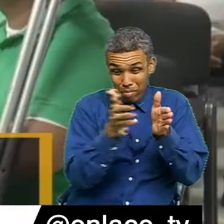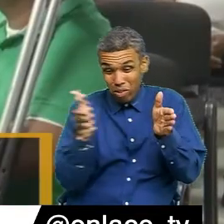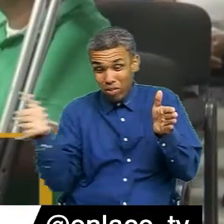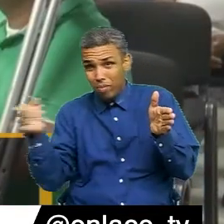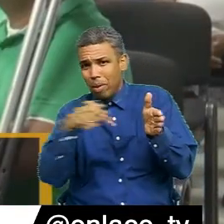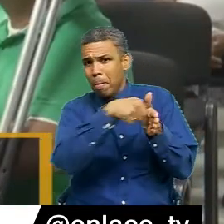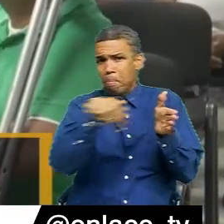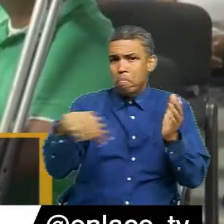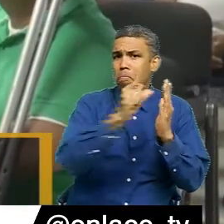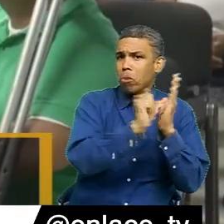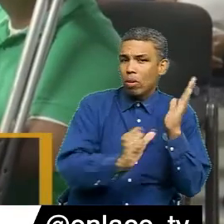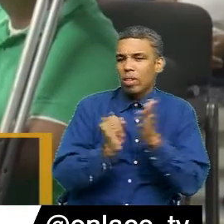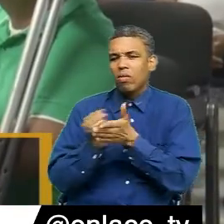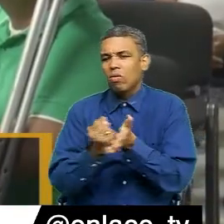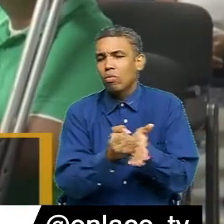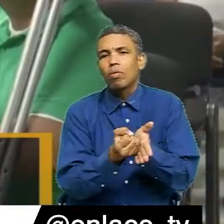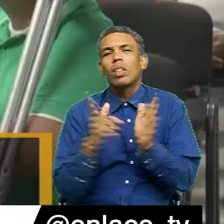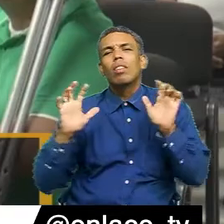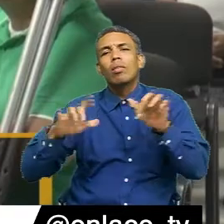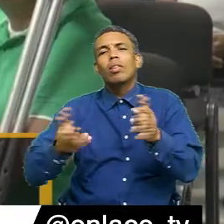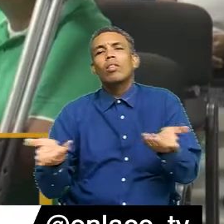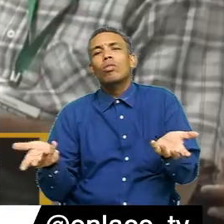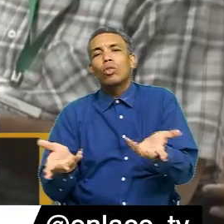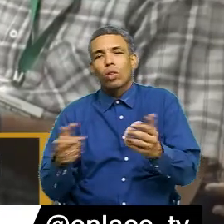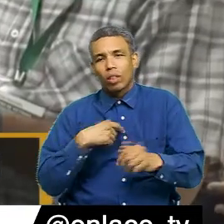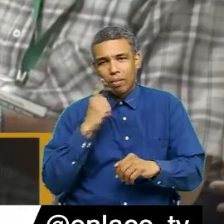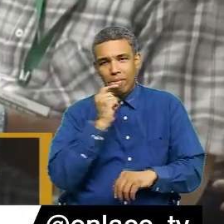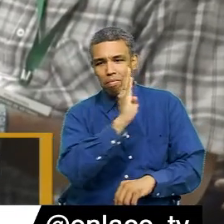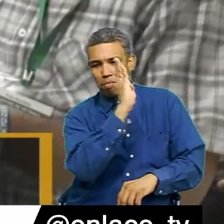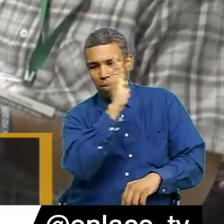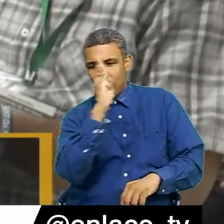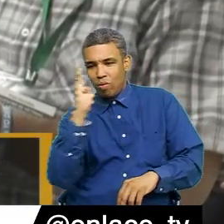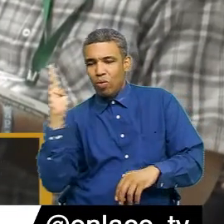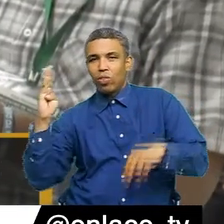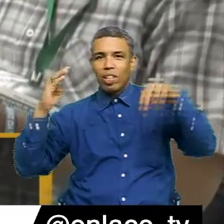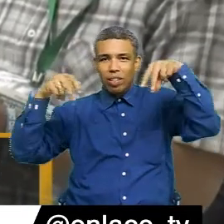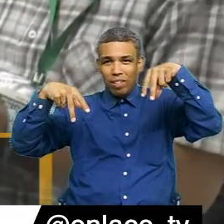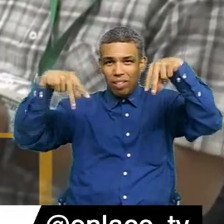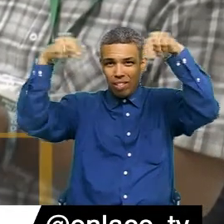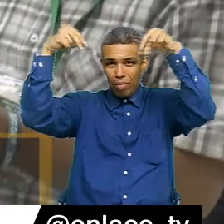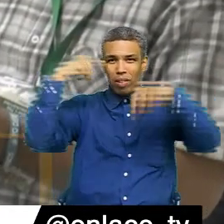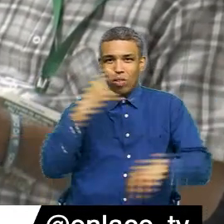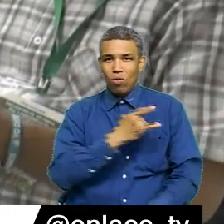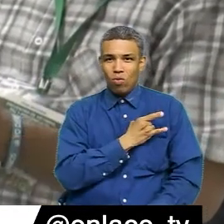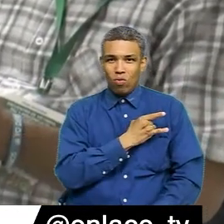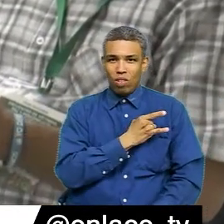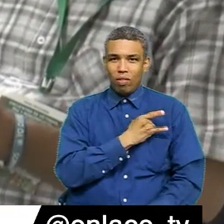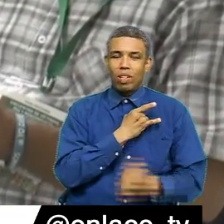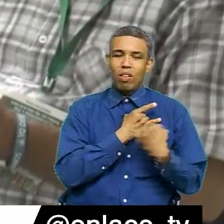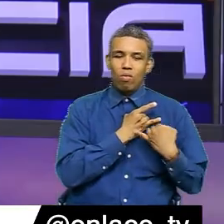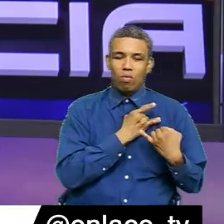La cita se cumple en el Auditorio Mario González de la Biblioteca Alejandro Galvis de la Universidad Industrial de Santander, UIS.